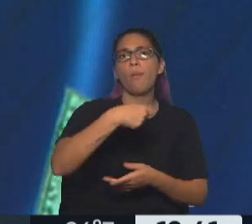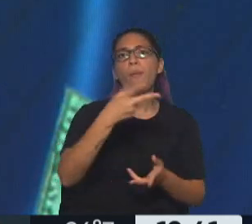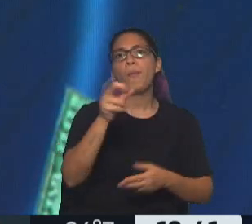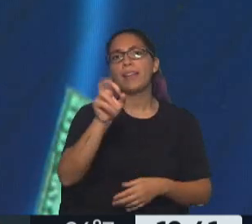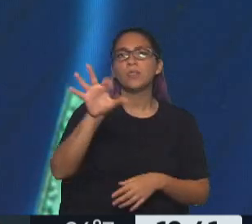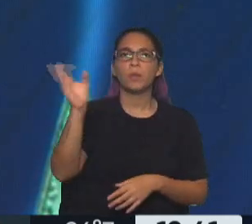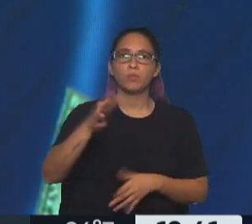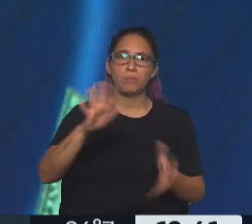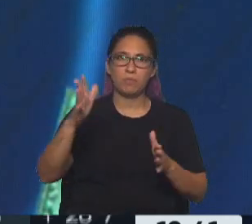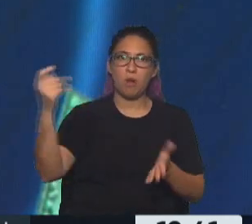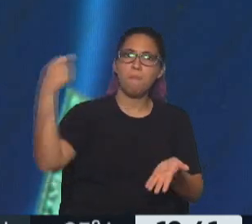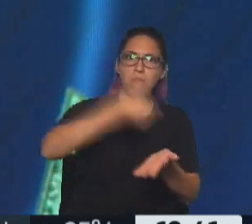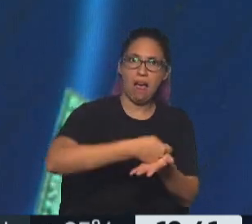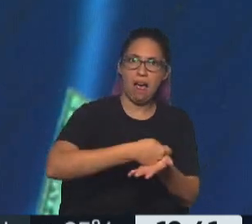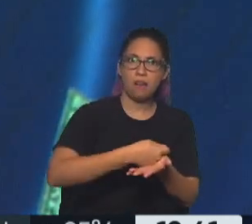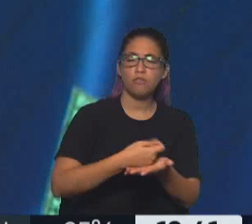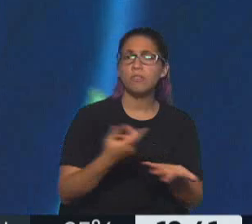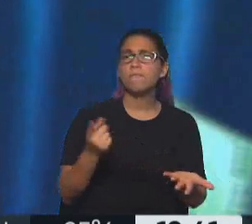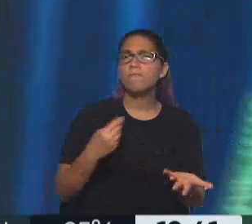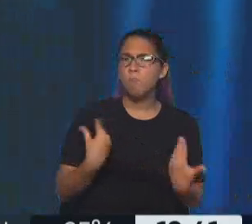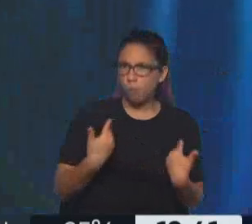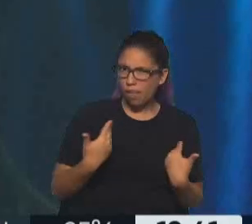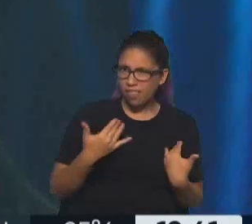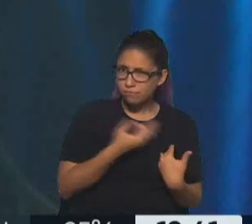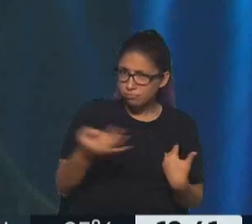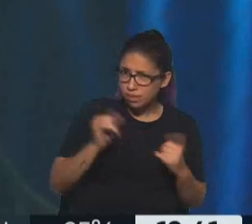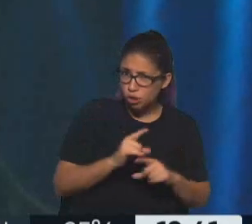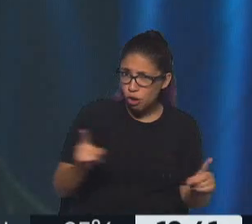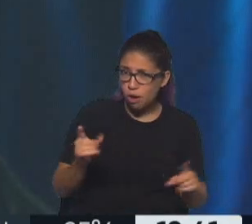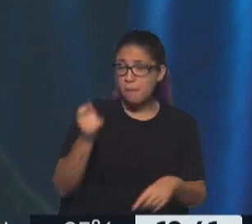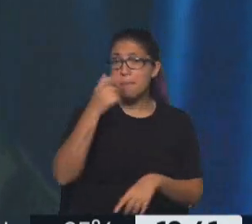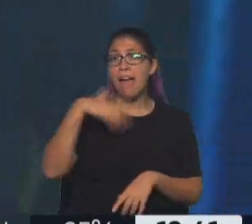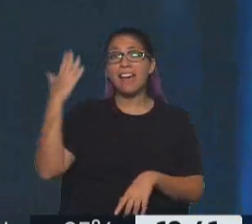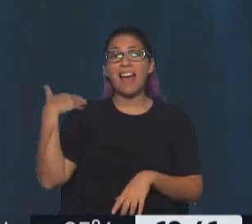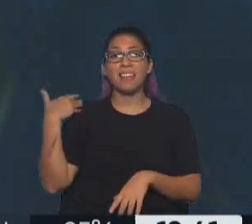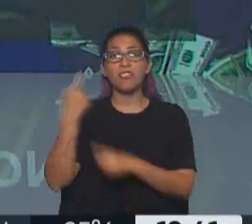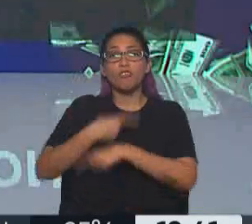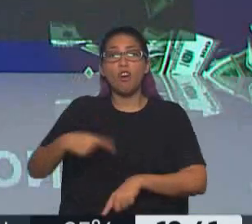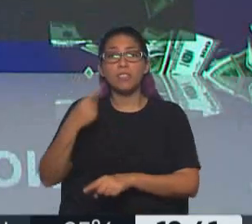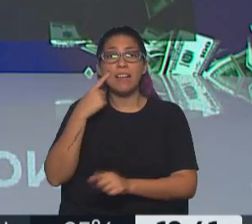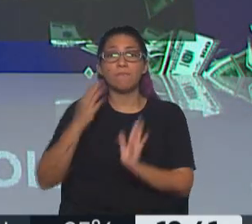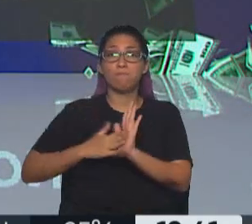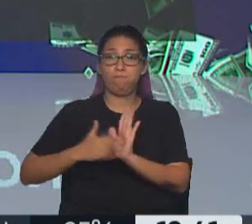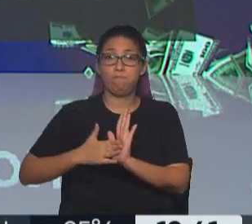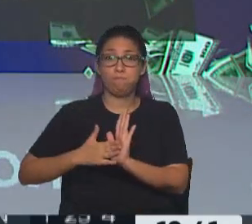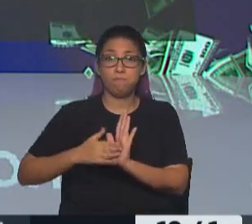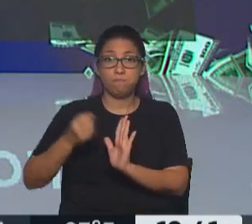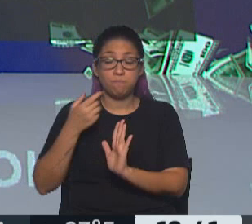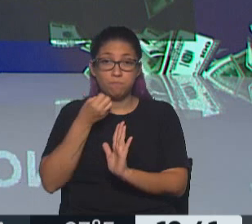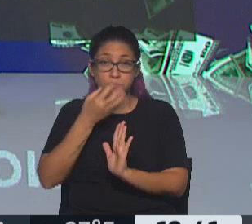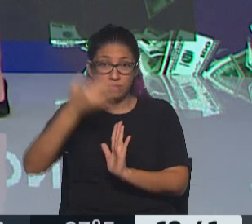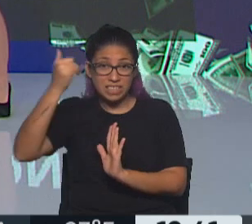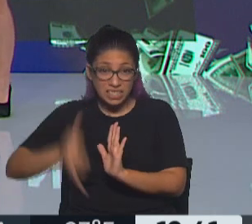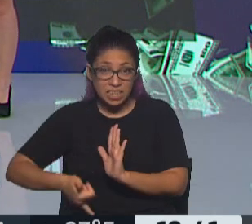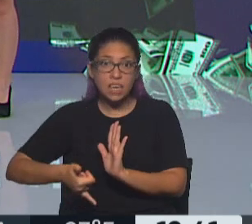¿Cuál es la base para pensar que esto es posible? Bueno, en el blanqueo de Macri del 2017 había 113.000 millones de dólares que